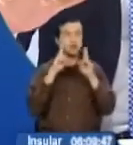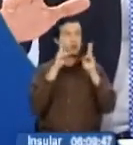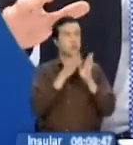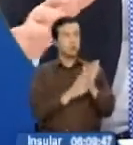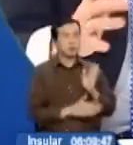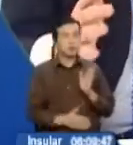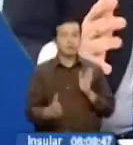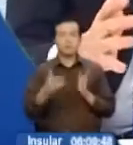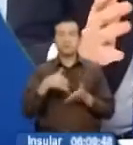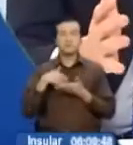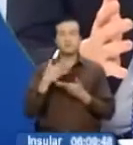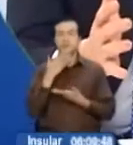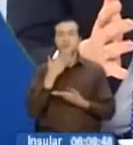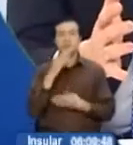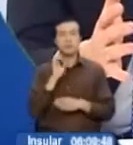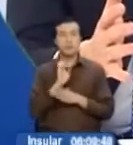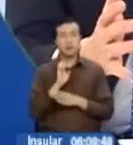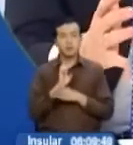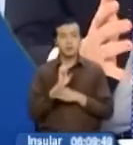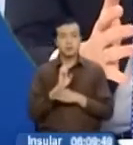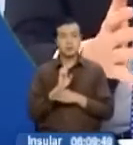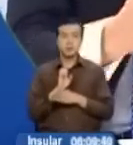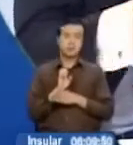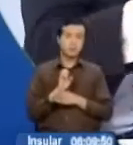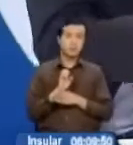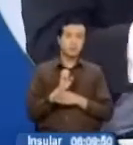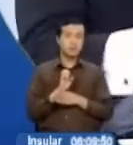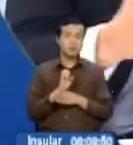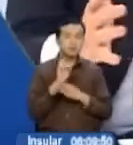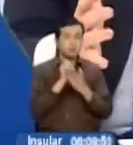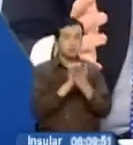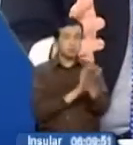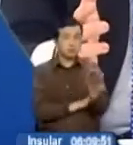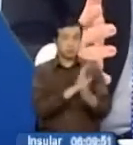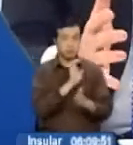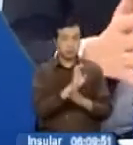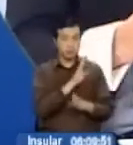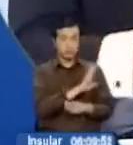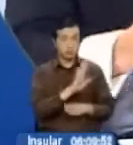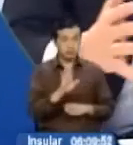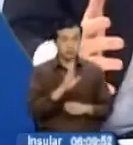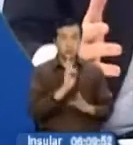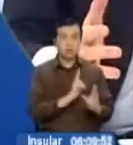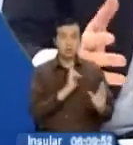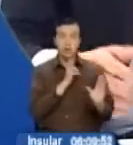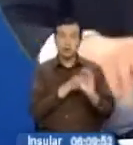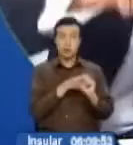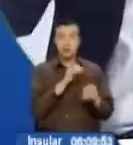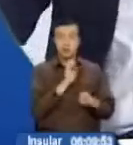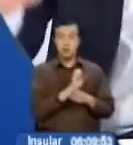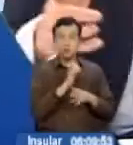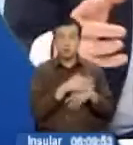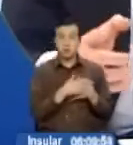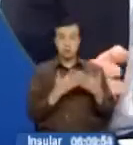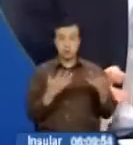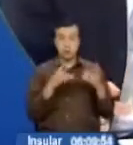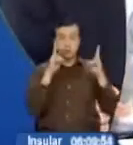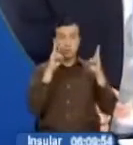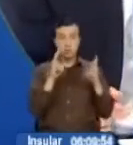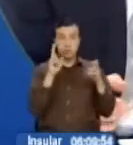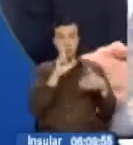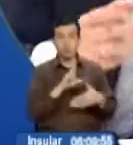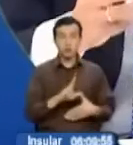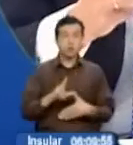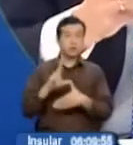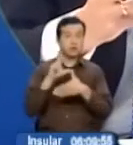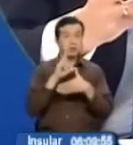los premios, ¿cómo ha quedado Ecuador? Es decir, los proyectos ecuatorianos o la participación ecuatoriana dentro de este tema